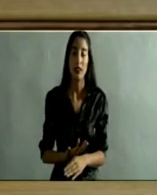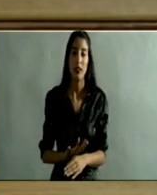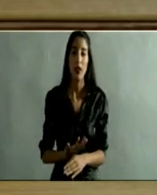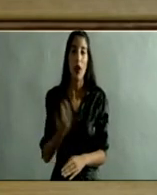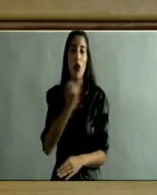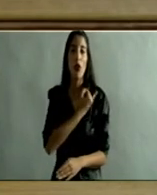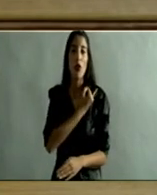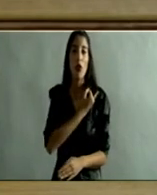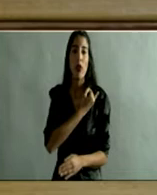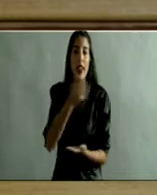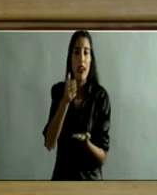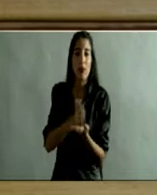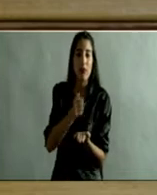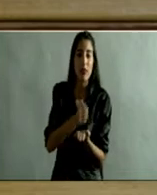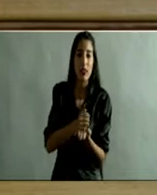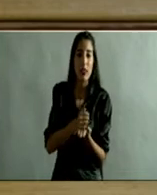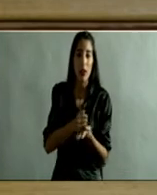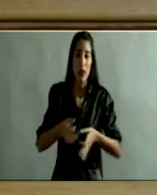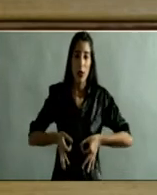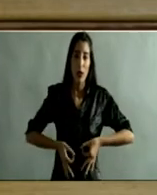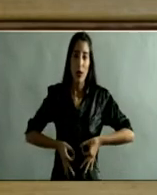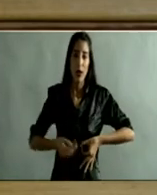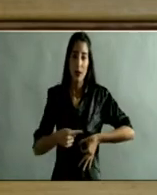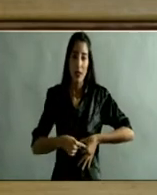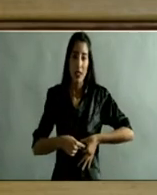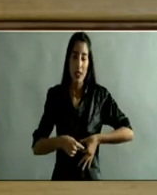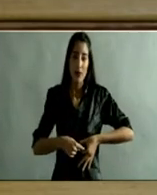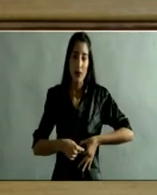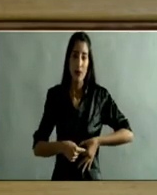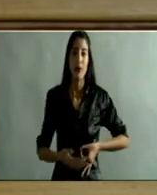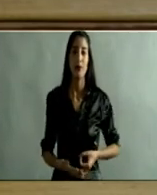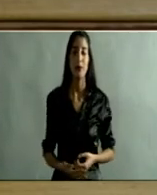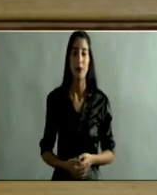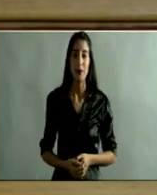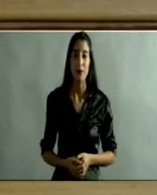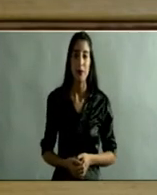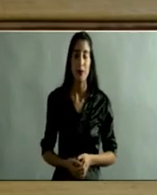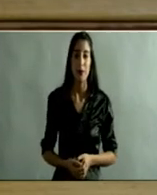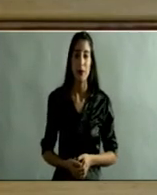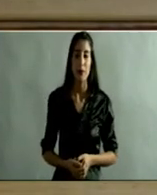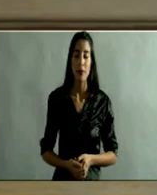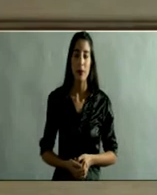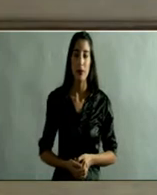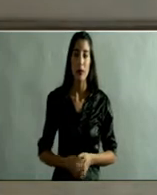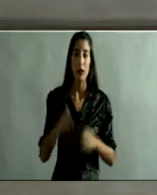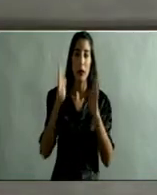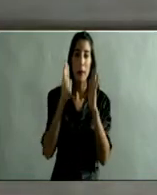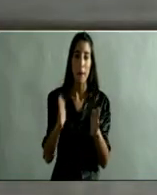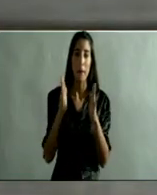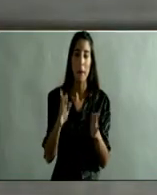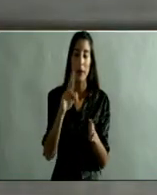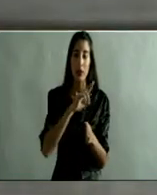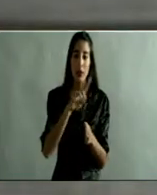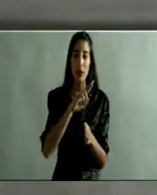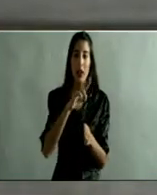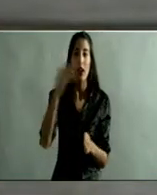estaba el quiste Y estaba en mi ovario izquierdo Le señalé Colocó sus dedos Y empezó a